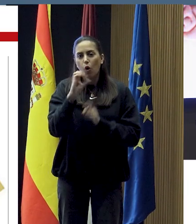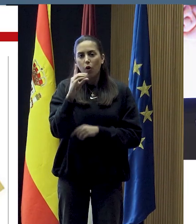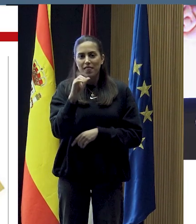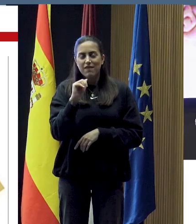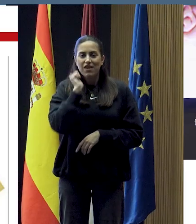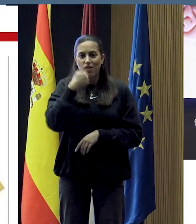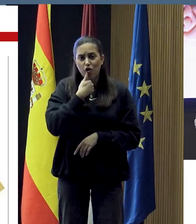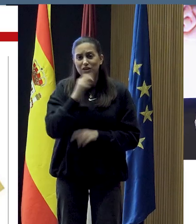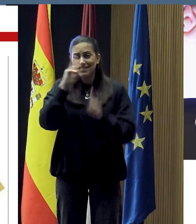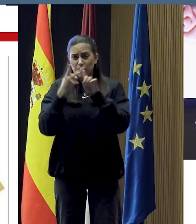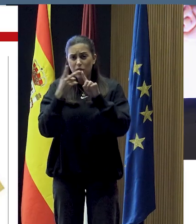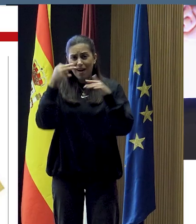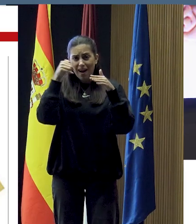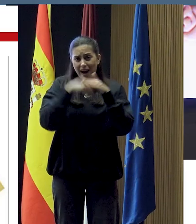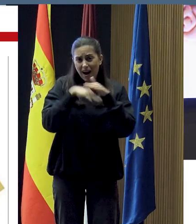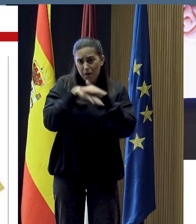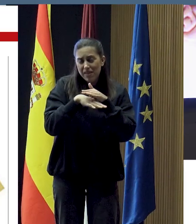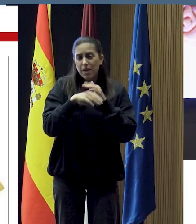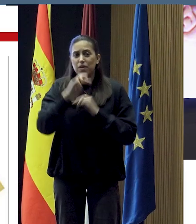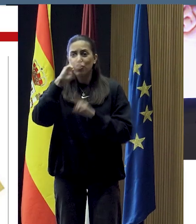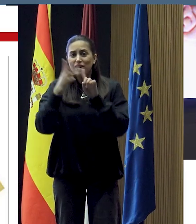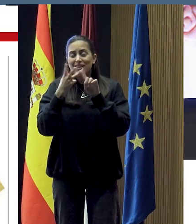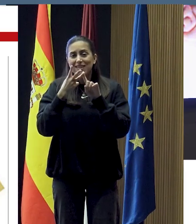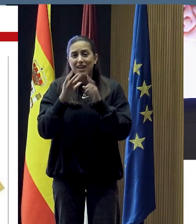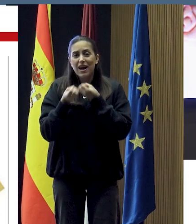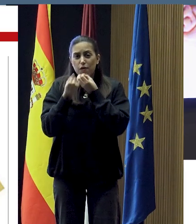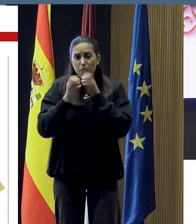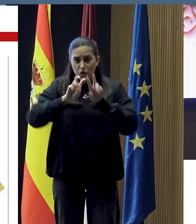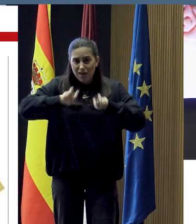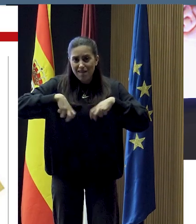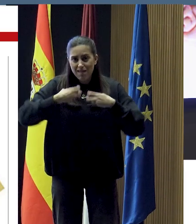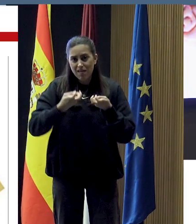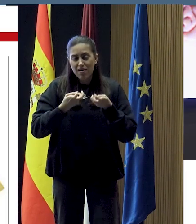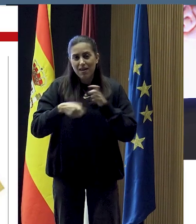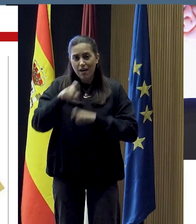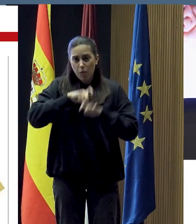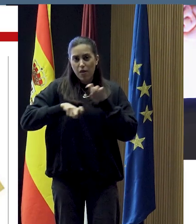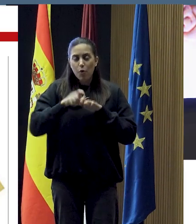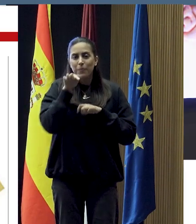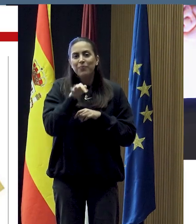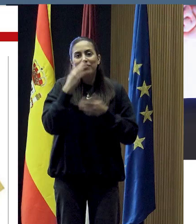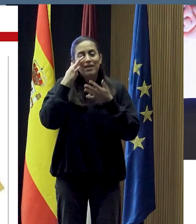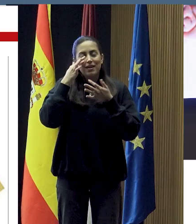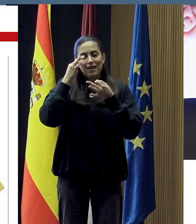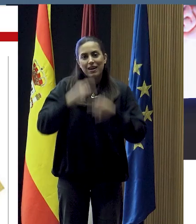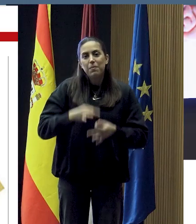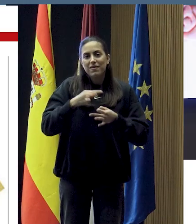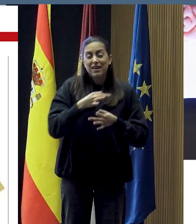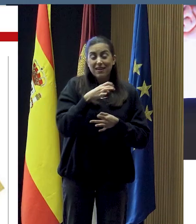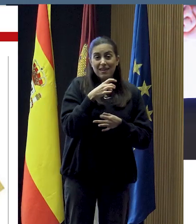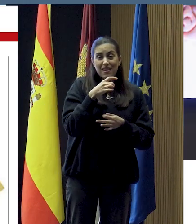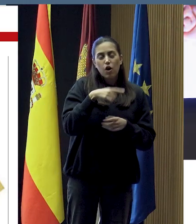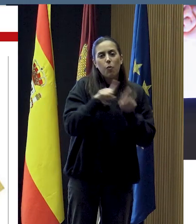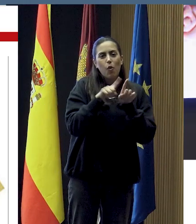la segunda, el almacenamiento, y la tercera, la recuperación de la información. Esto es, en realidad, cómo se forman los nuevos